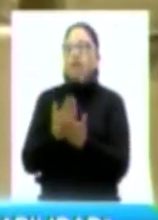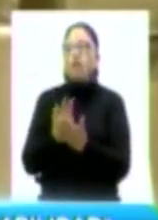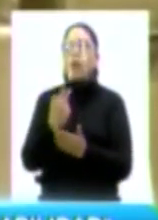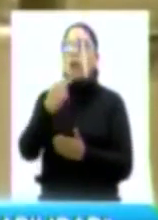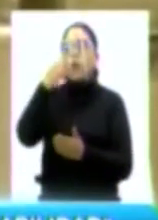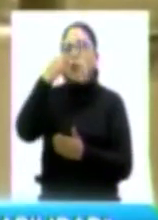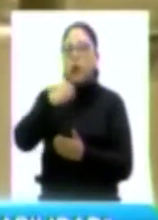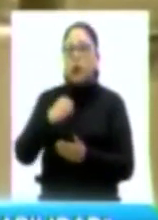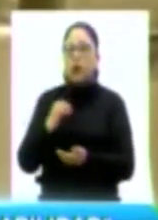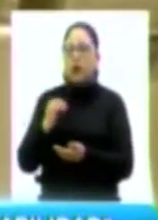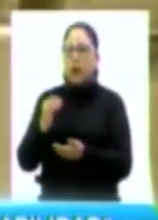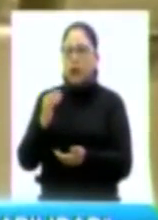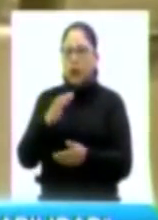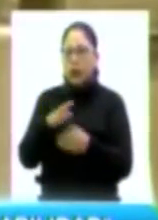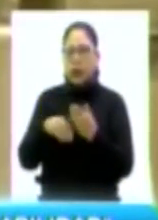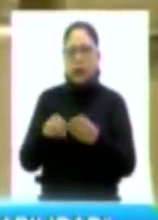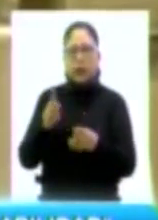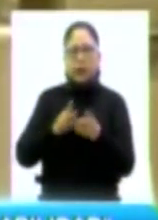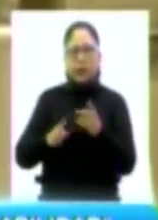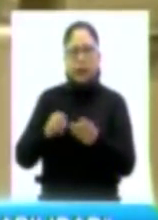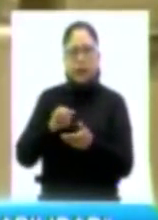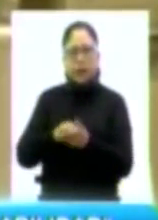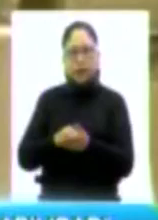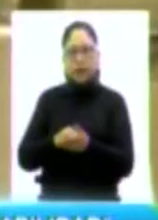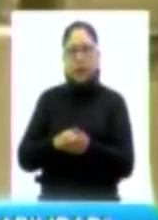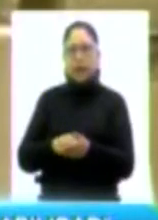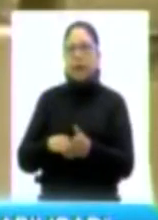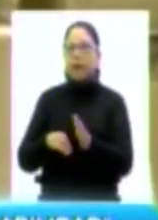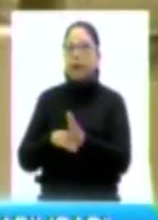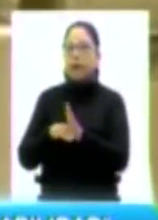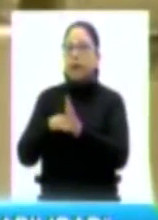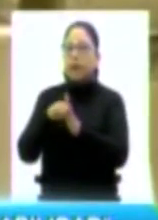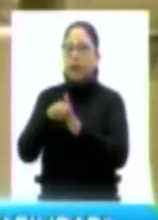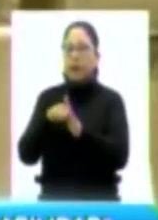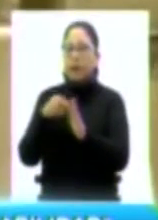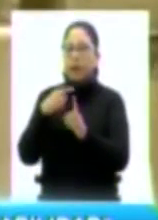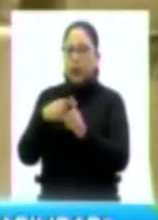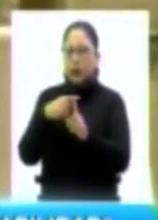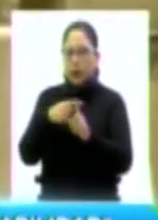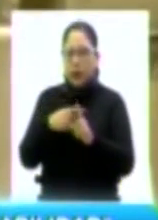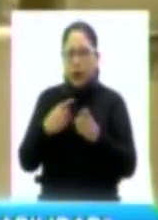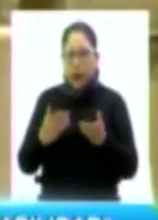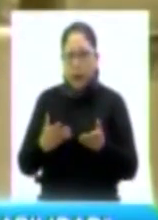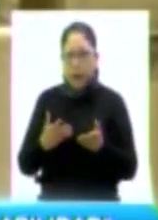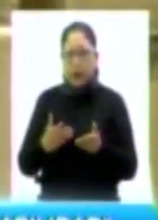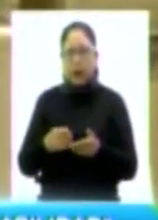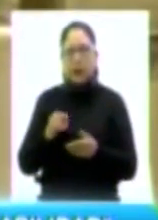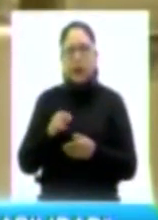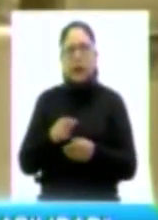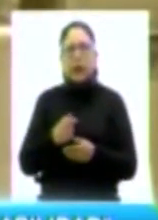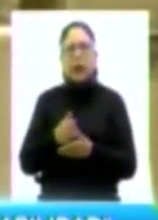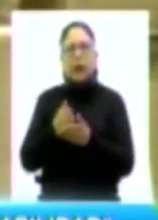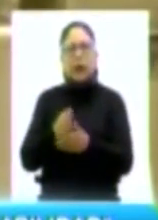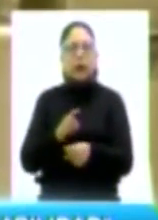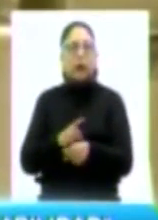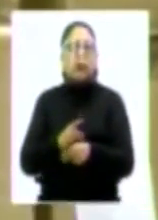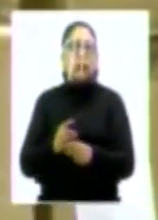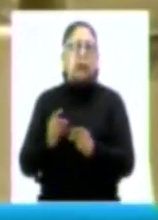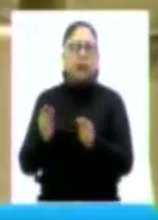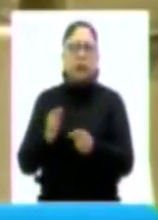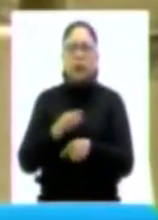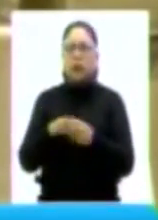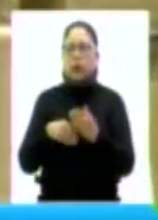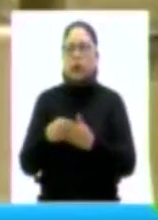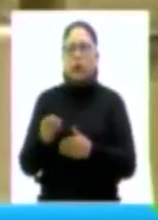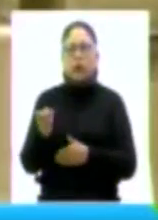también proporcionalmente van a subir los casos detectados. Eso debe quedar absolutamente claro a toda la población.